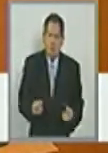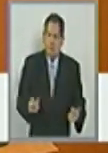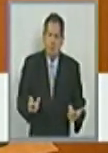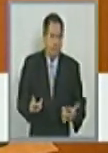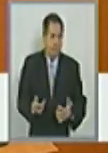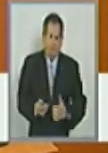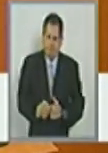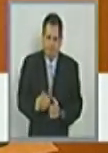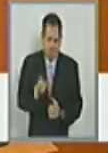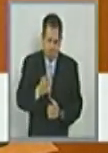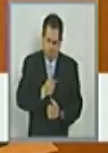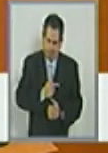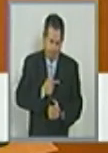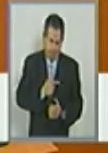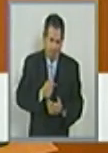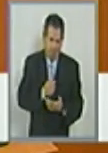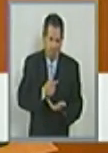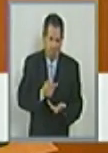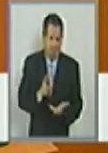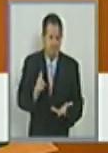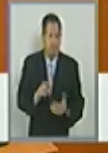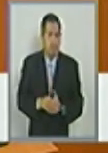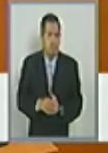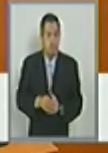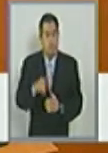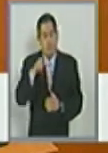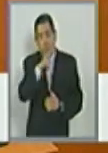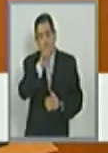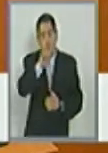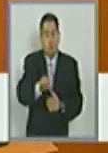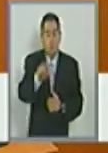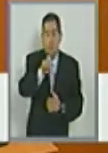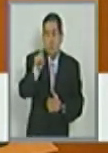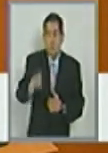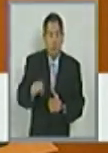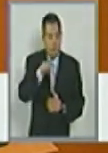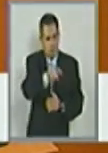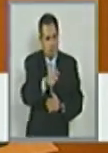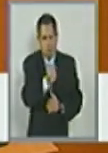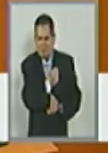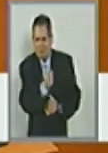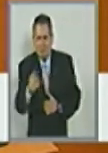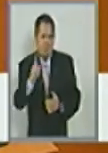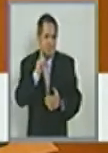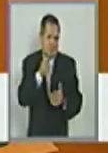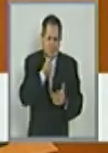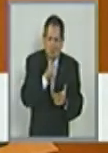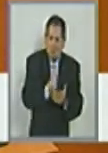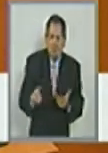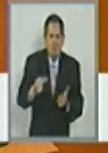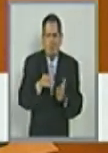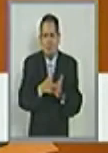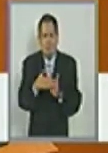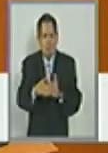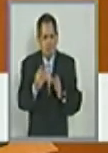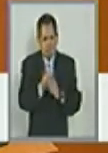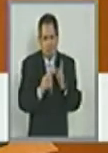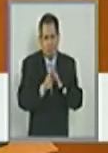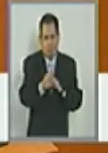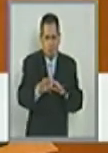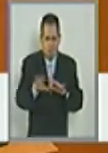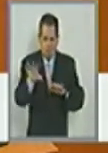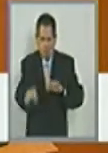niñas. En el interior de un viejo almacén en el sur de Texas, cientos de niñas y de niños